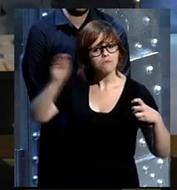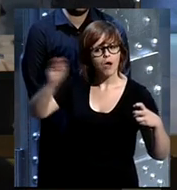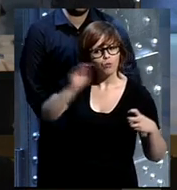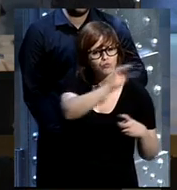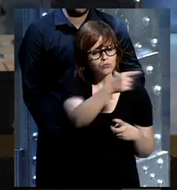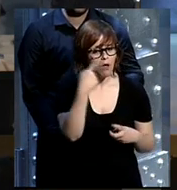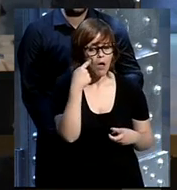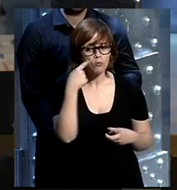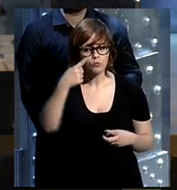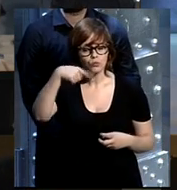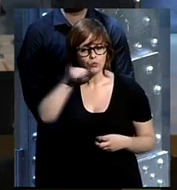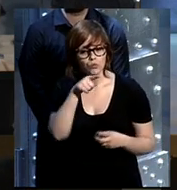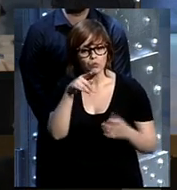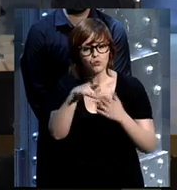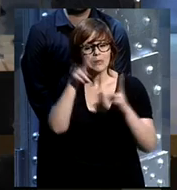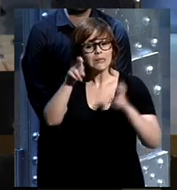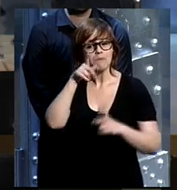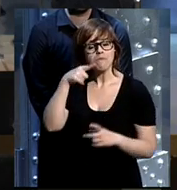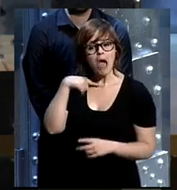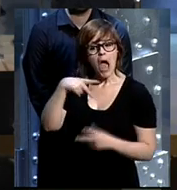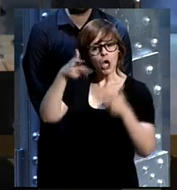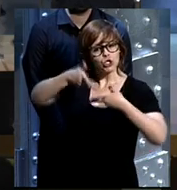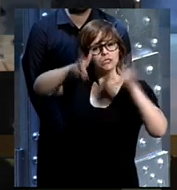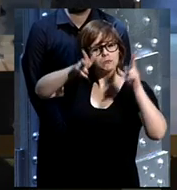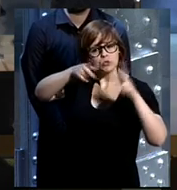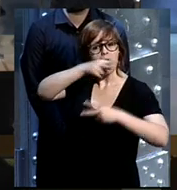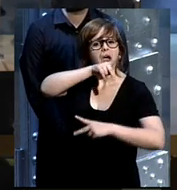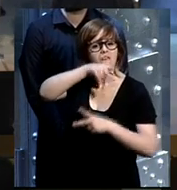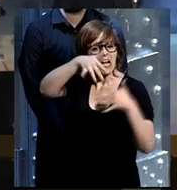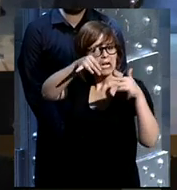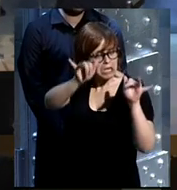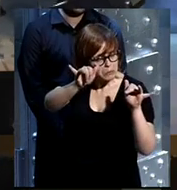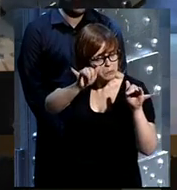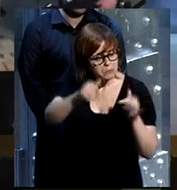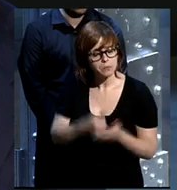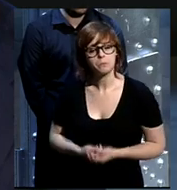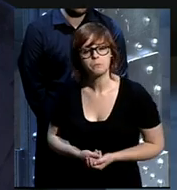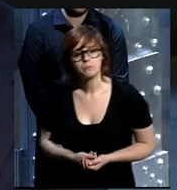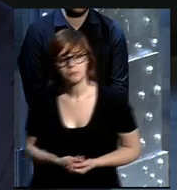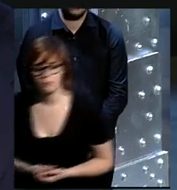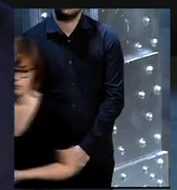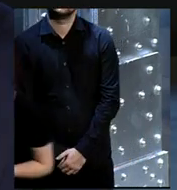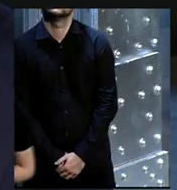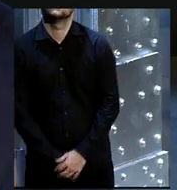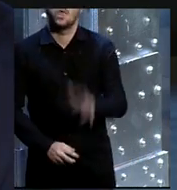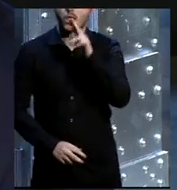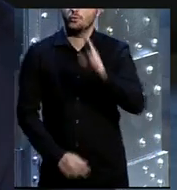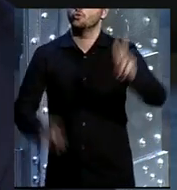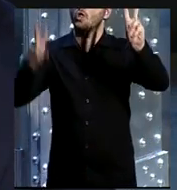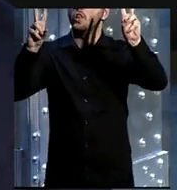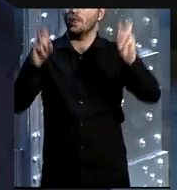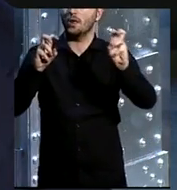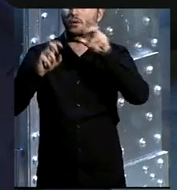No habéis hablado casi del consentimiento. Y siendo como es el tema de privacidad un tema